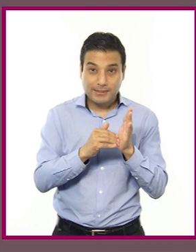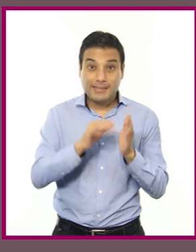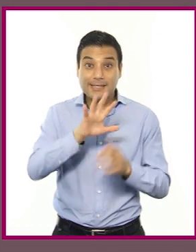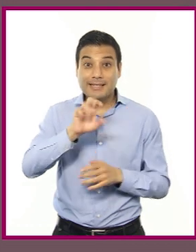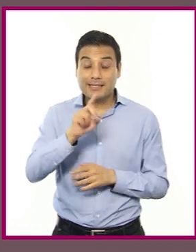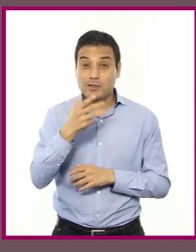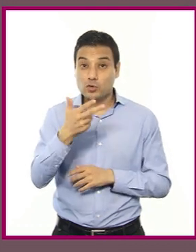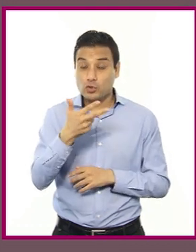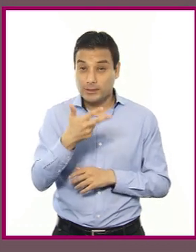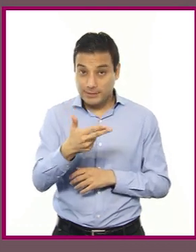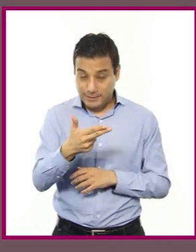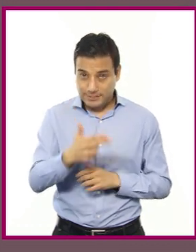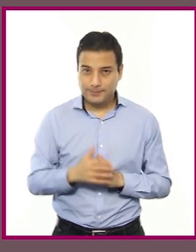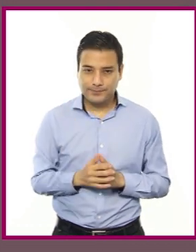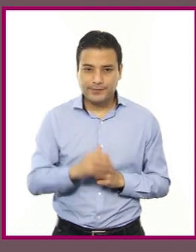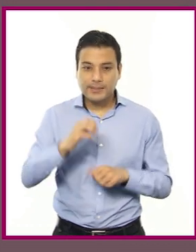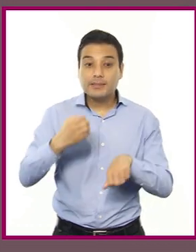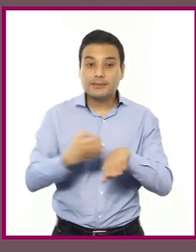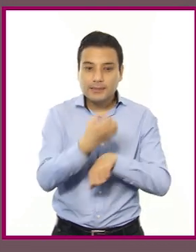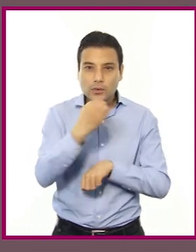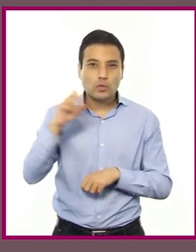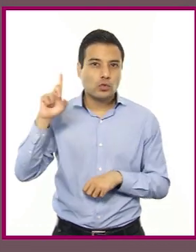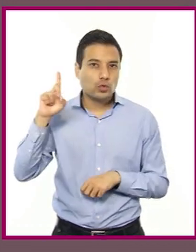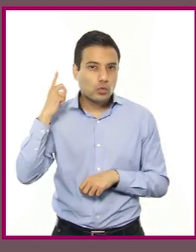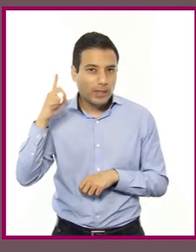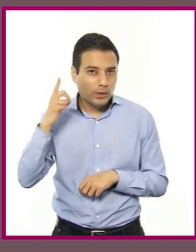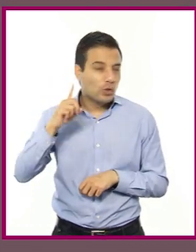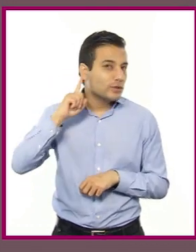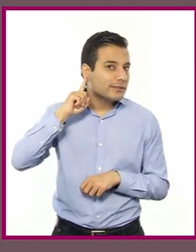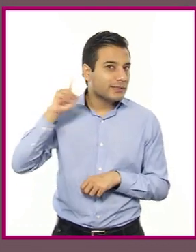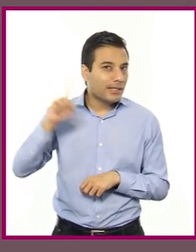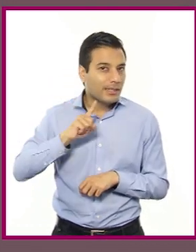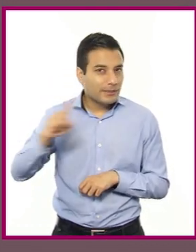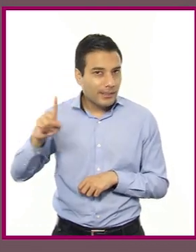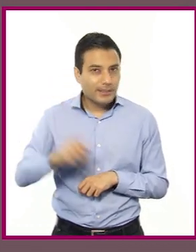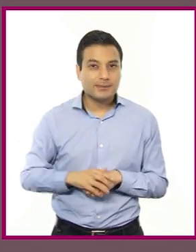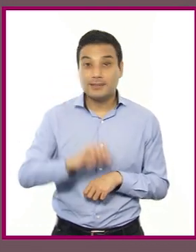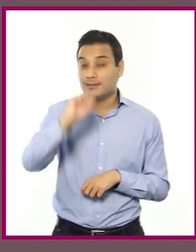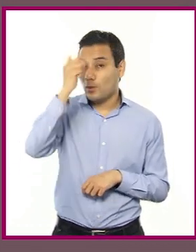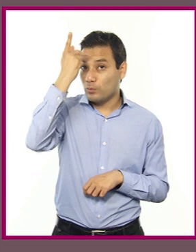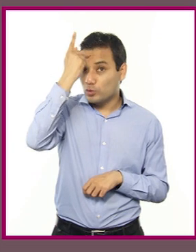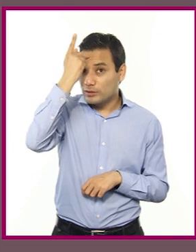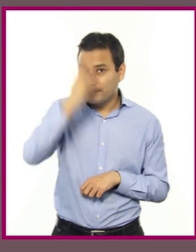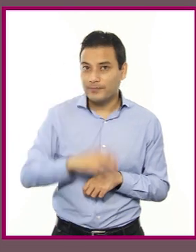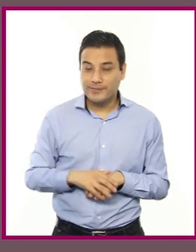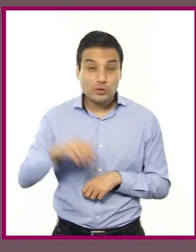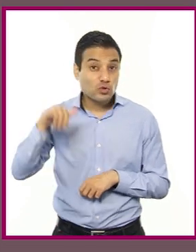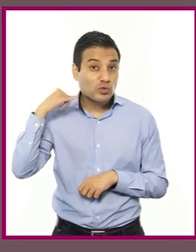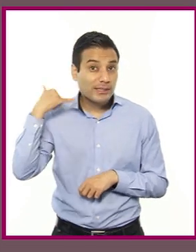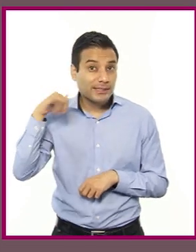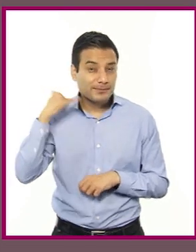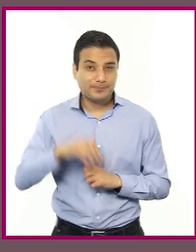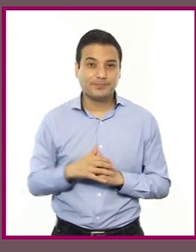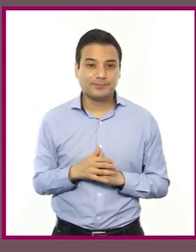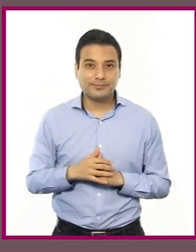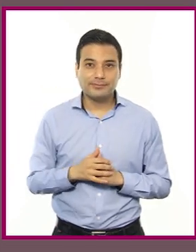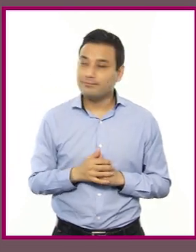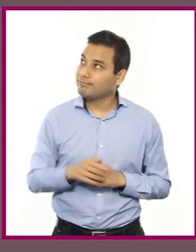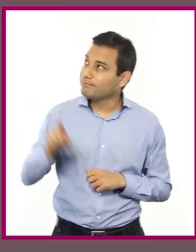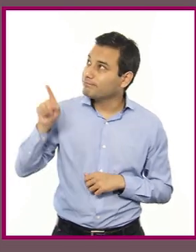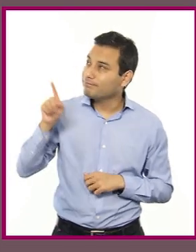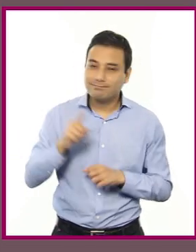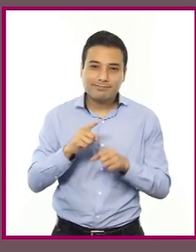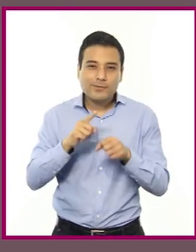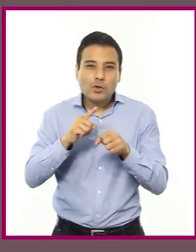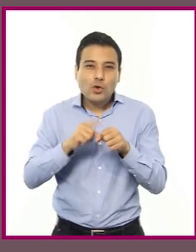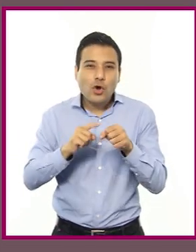944.538 hectáreas en los estados de Durango, Zacatecas, San Luis Potosí y Yucatán, que destacamos en